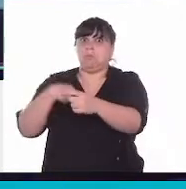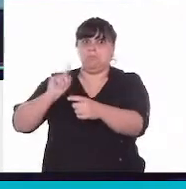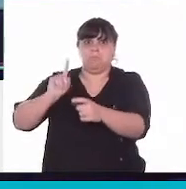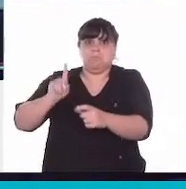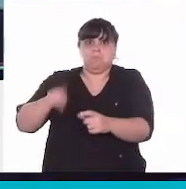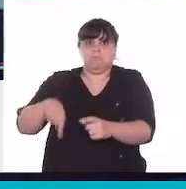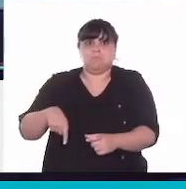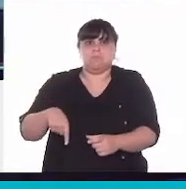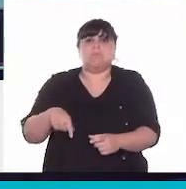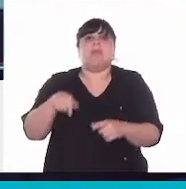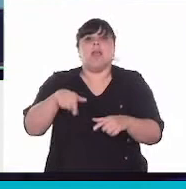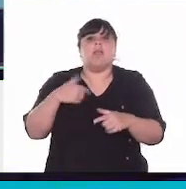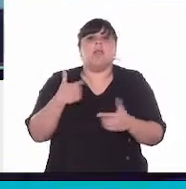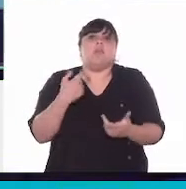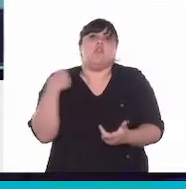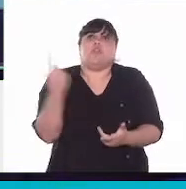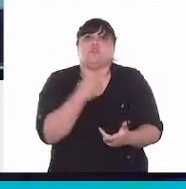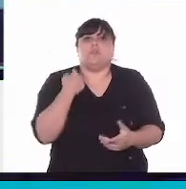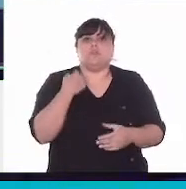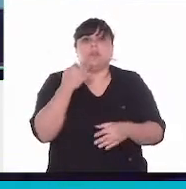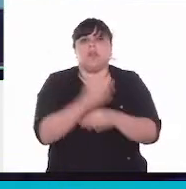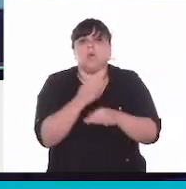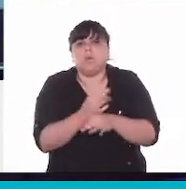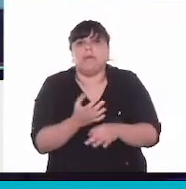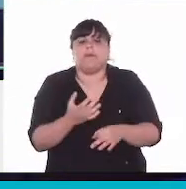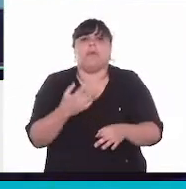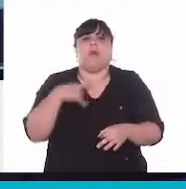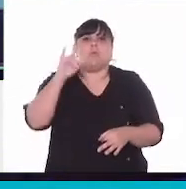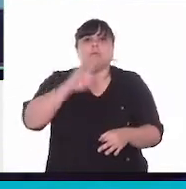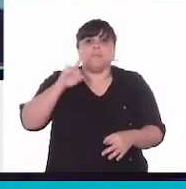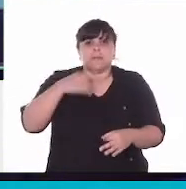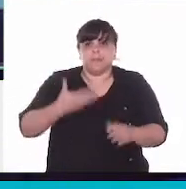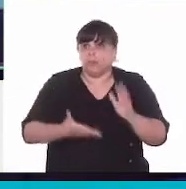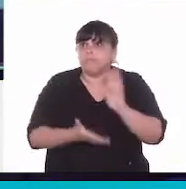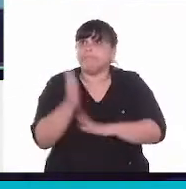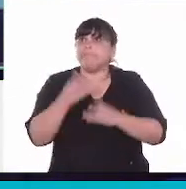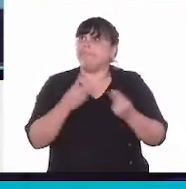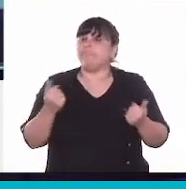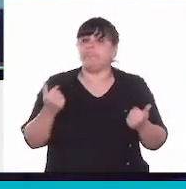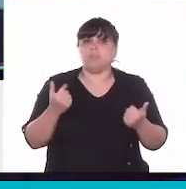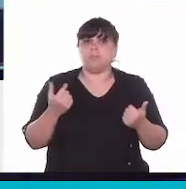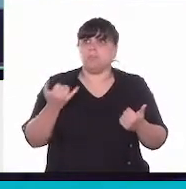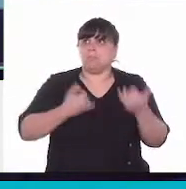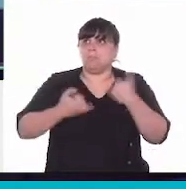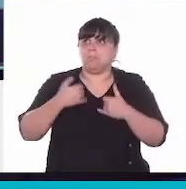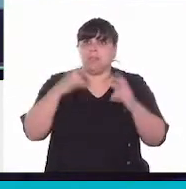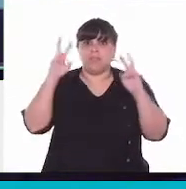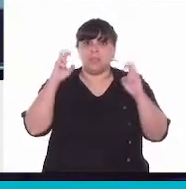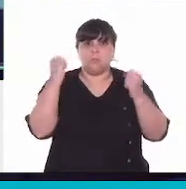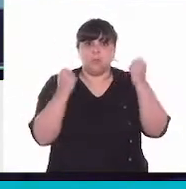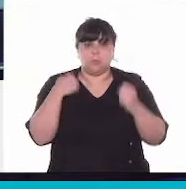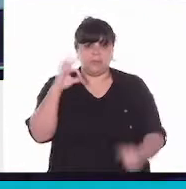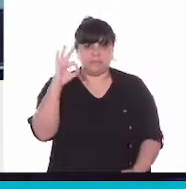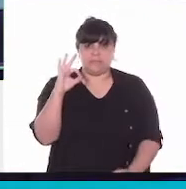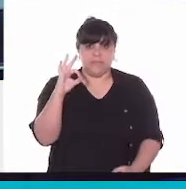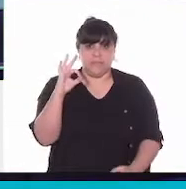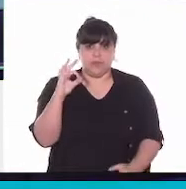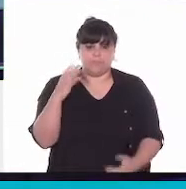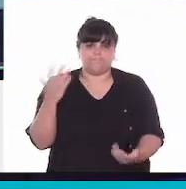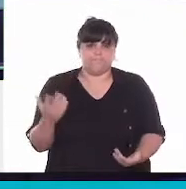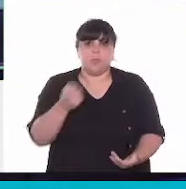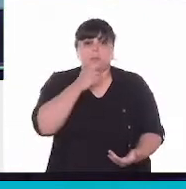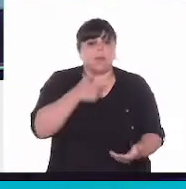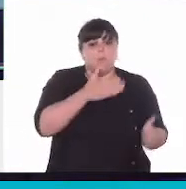entonces regresamos de la escuela y de la universidad sin las herramientas necesarias tener un orden es poder ahorrar